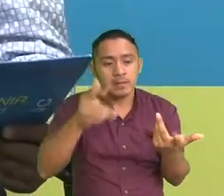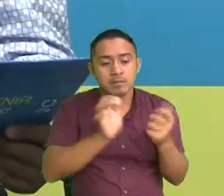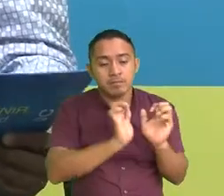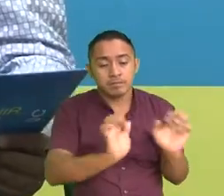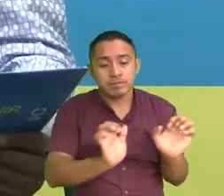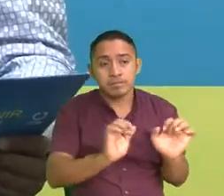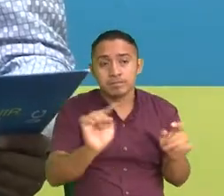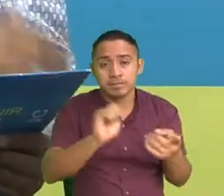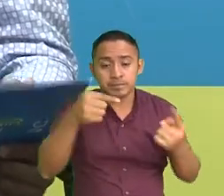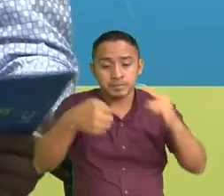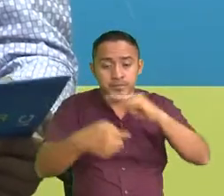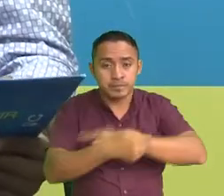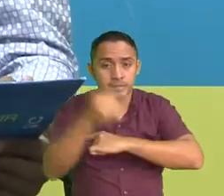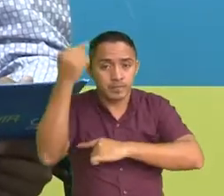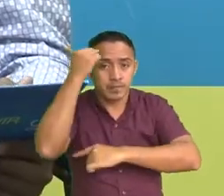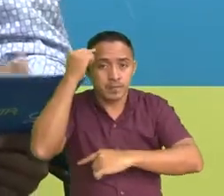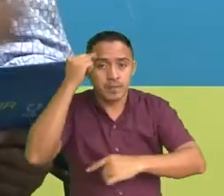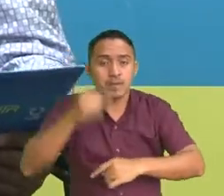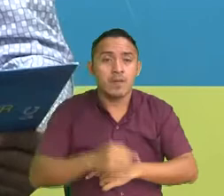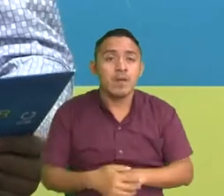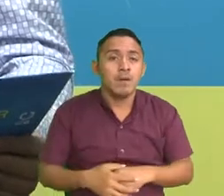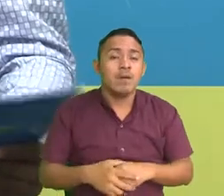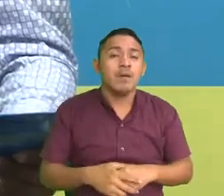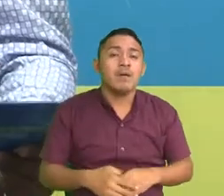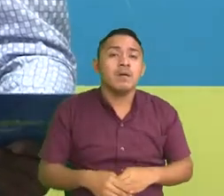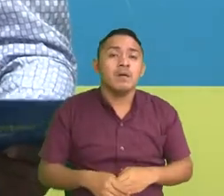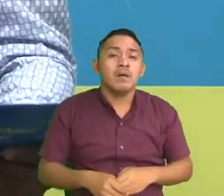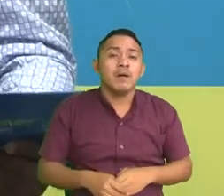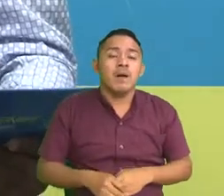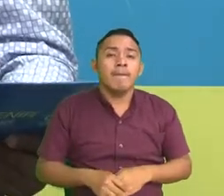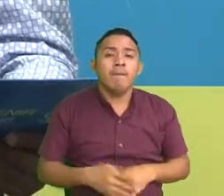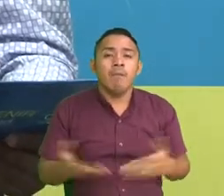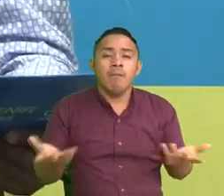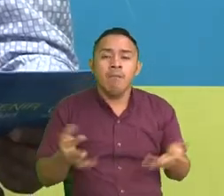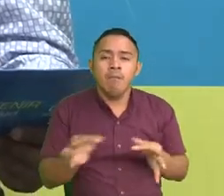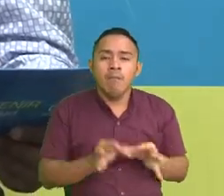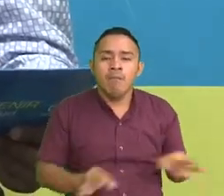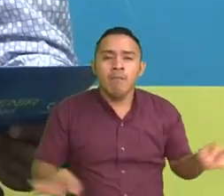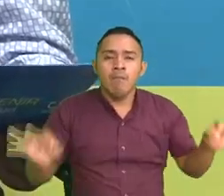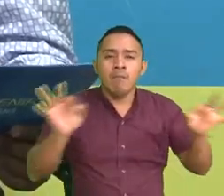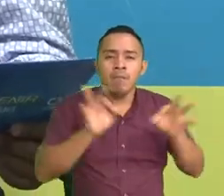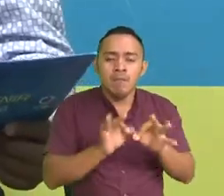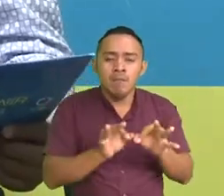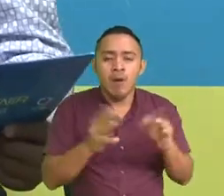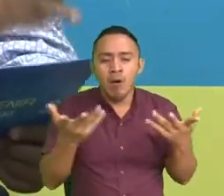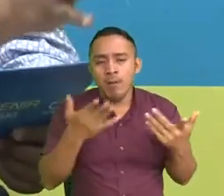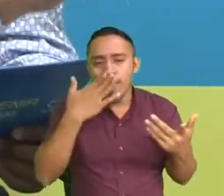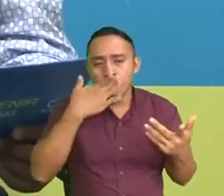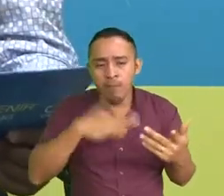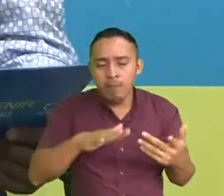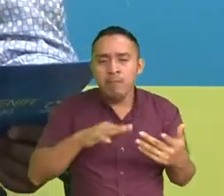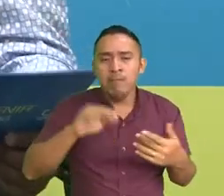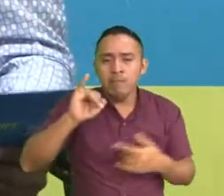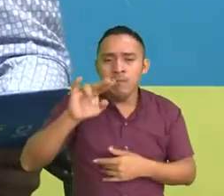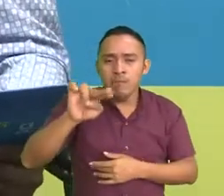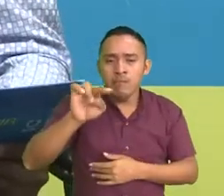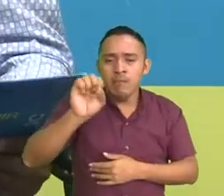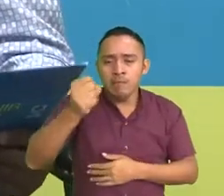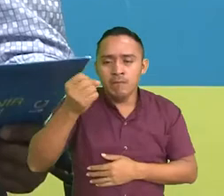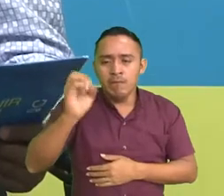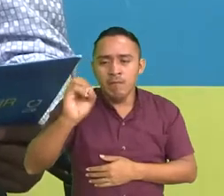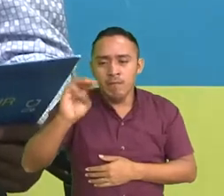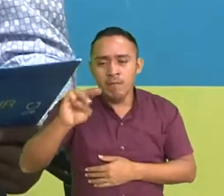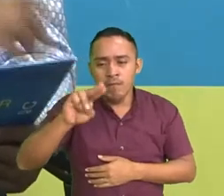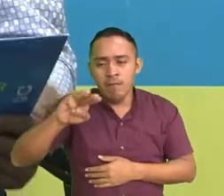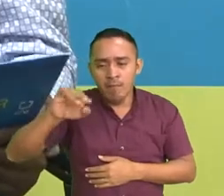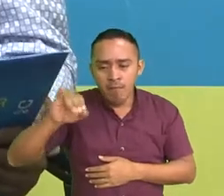niño, ya es diferente la forma de pensar. ¿Qué tan importante o qué tan negativo es el insomnio para el